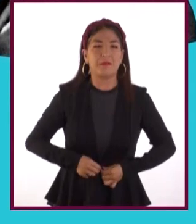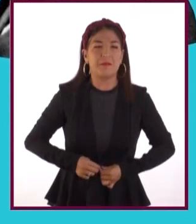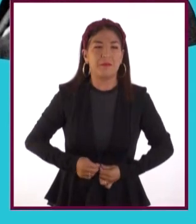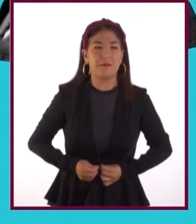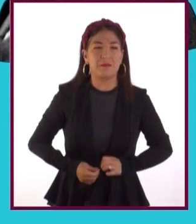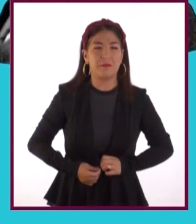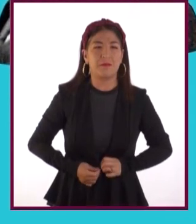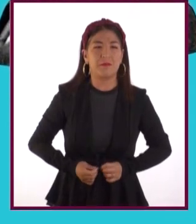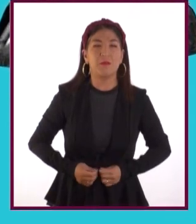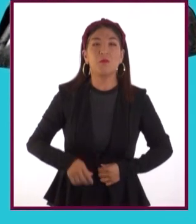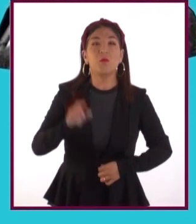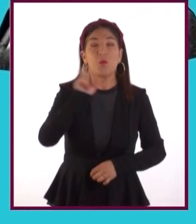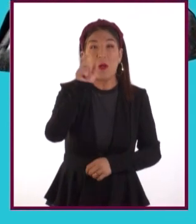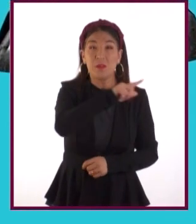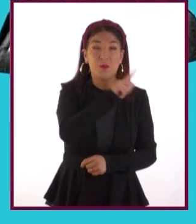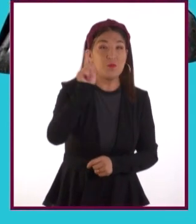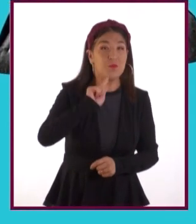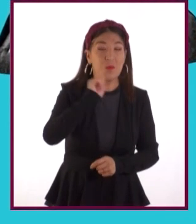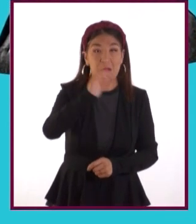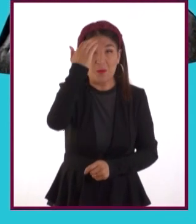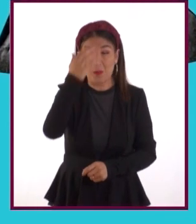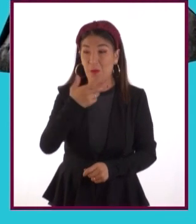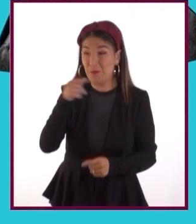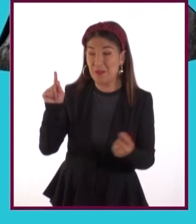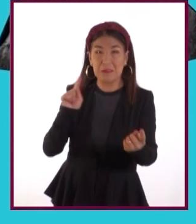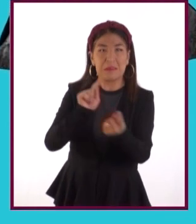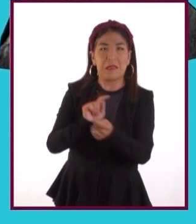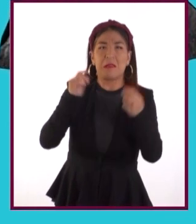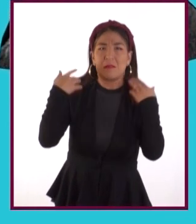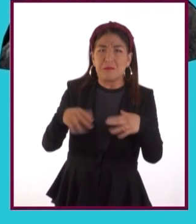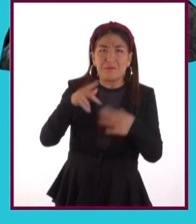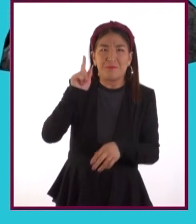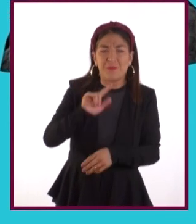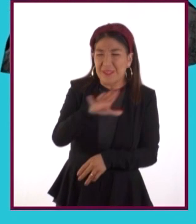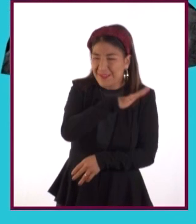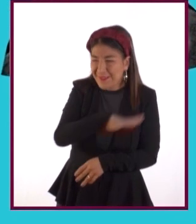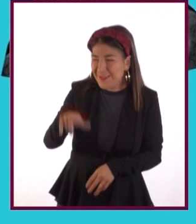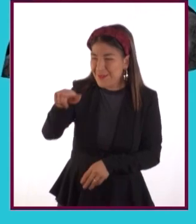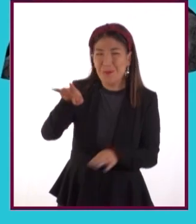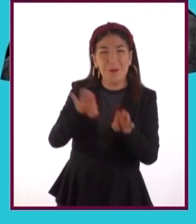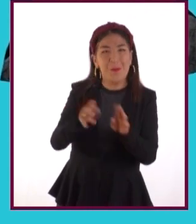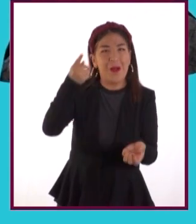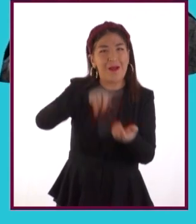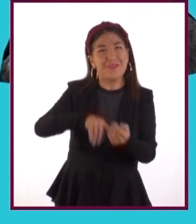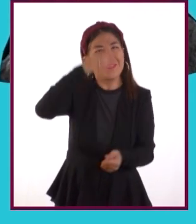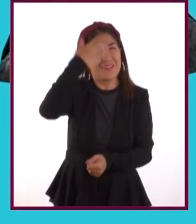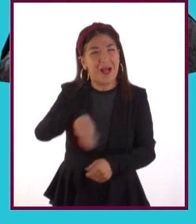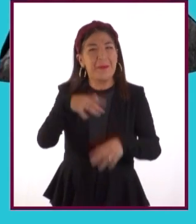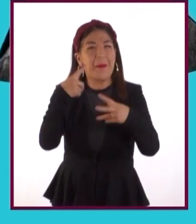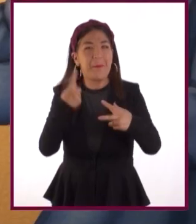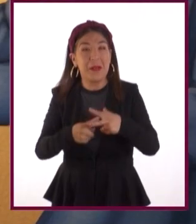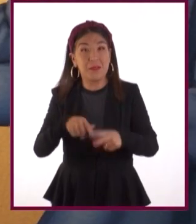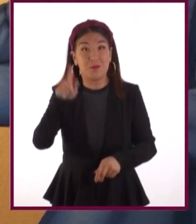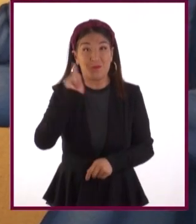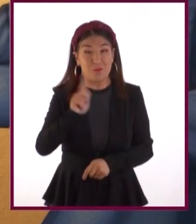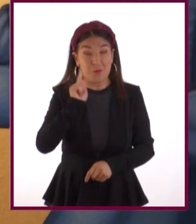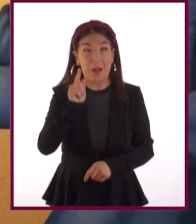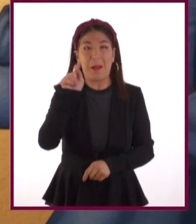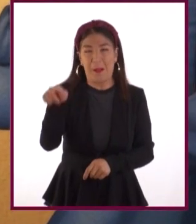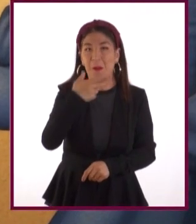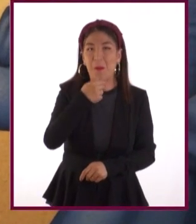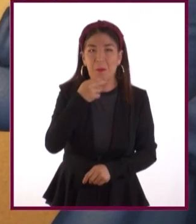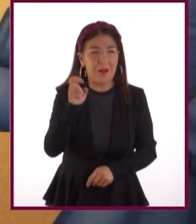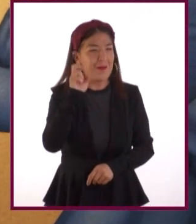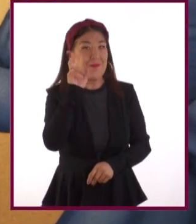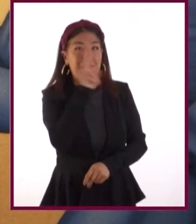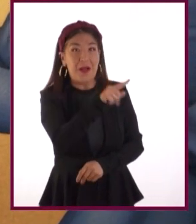Cuando Ada de Lovelace conoció a Charles Babbage, ella quedó impresionada por las matemáticas detrás de su máquina, y él quedó